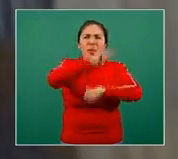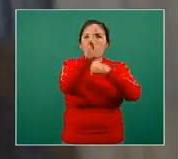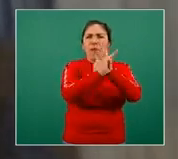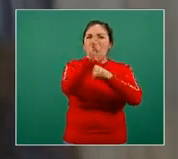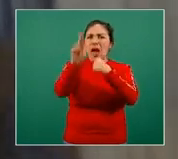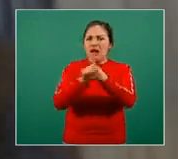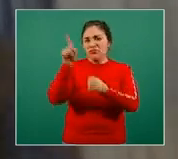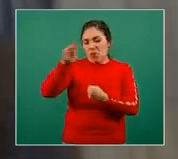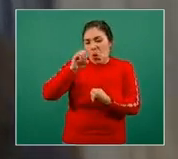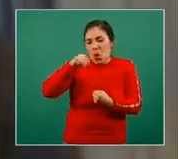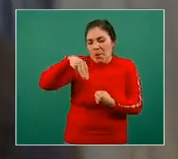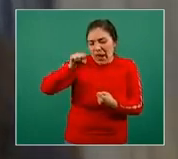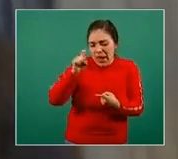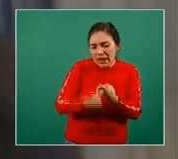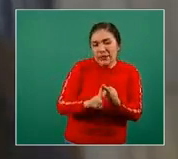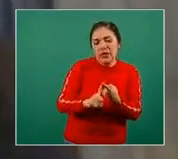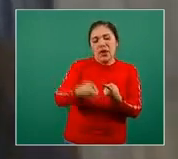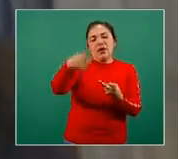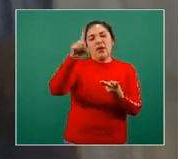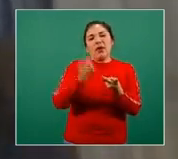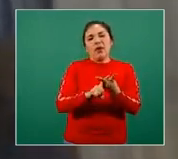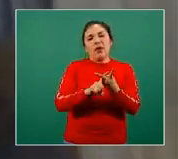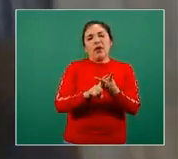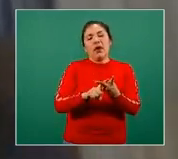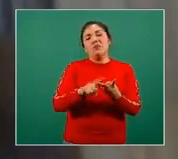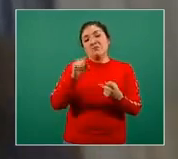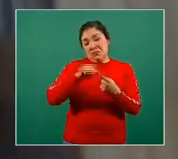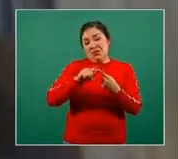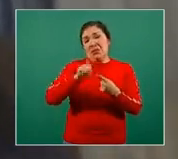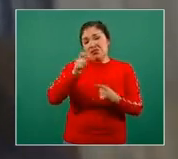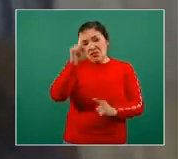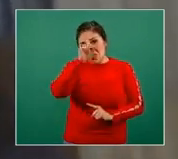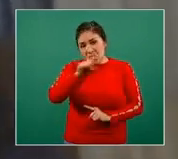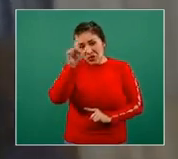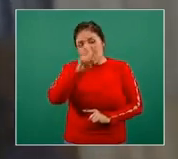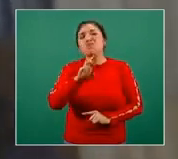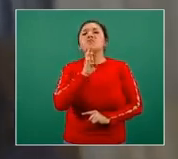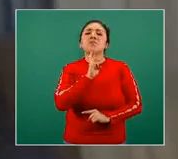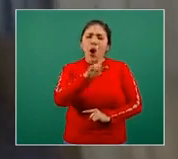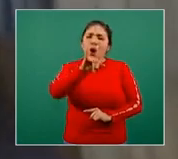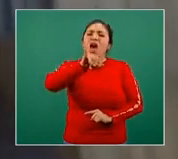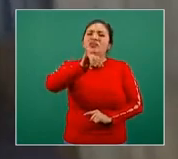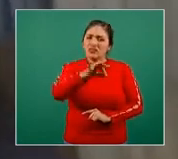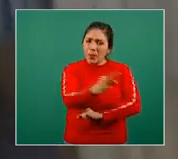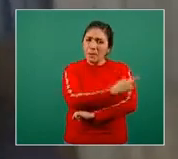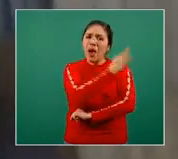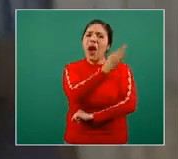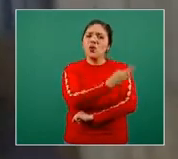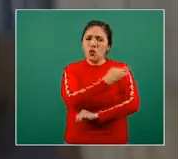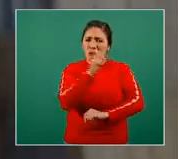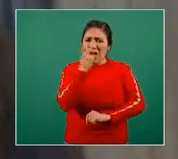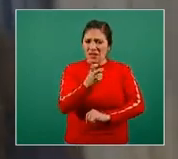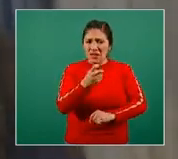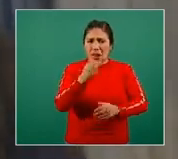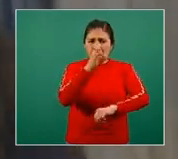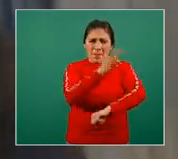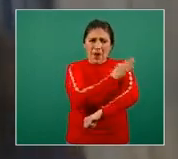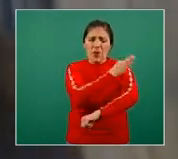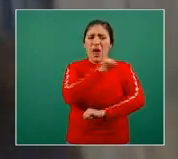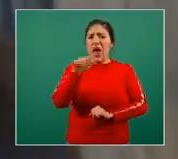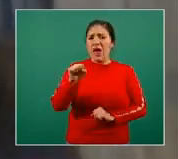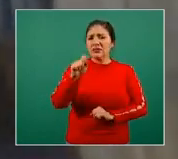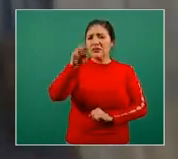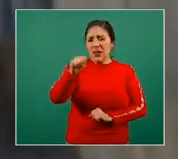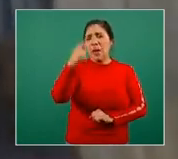la Organización Mundial de la Salud recomienda la vacuna de AstraZeneca para su